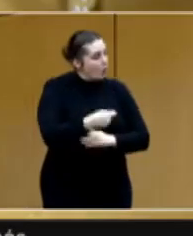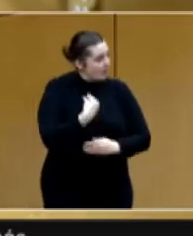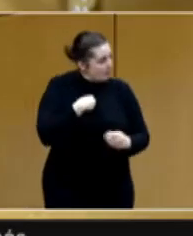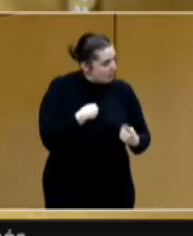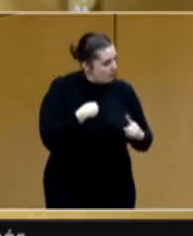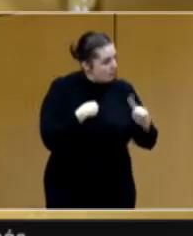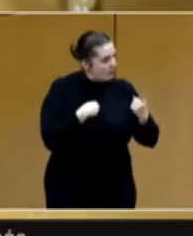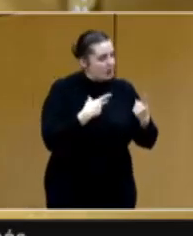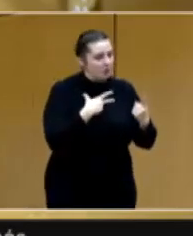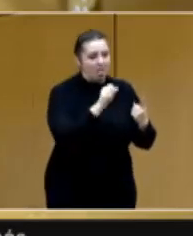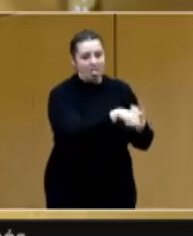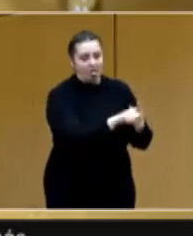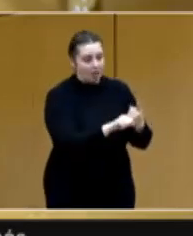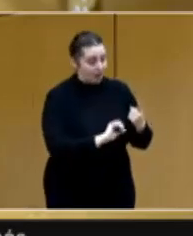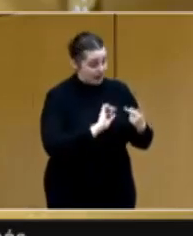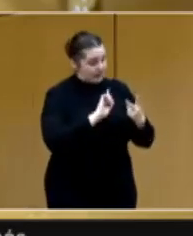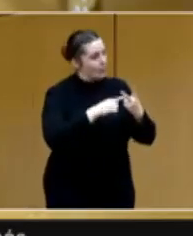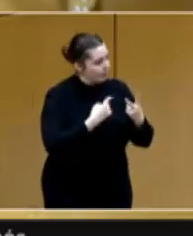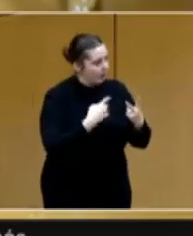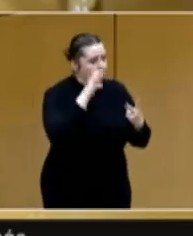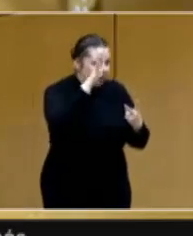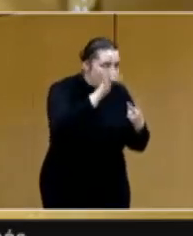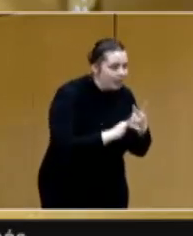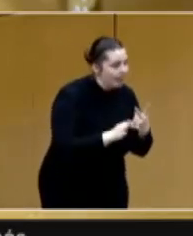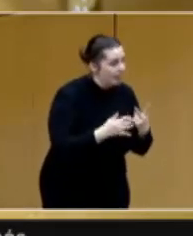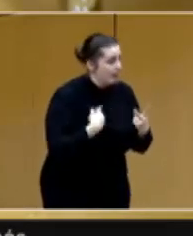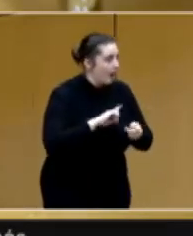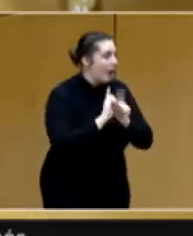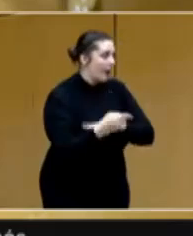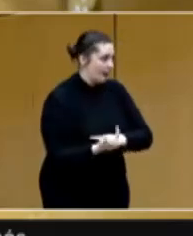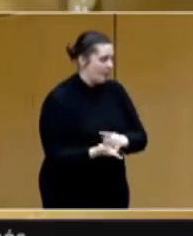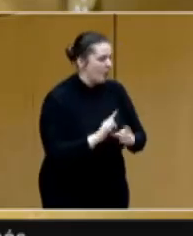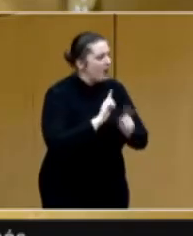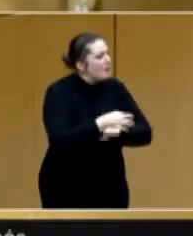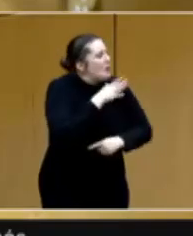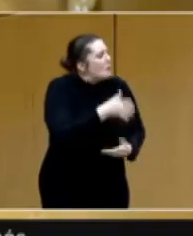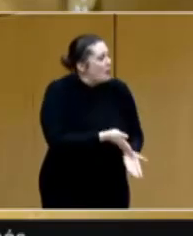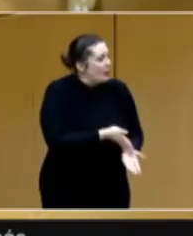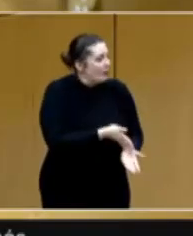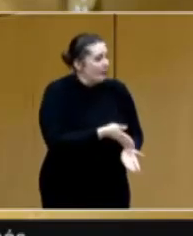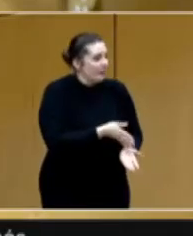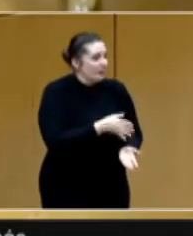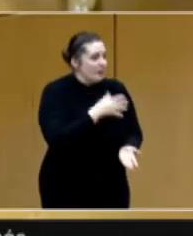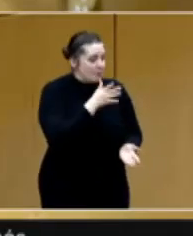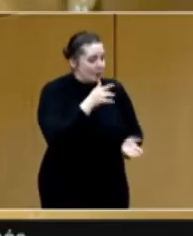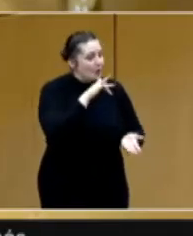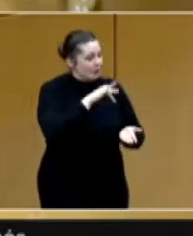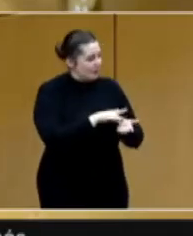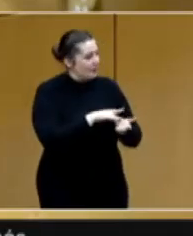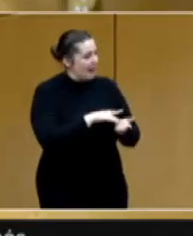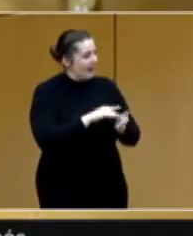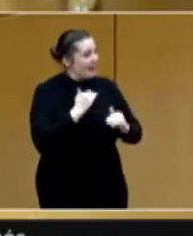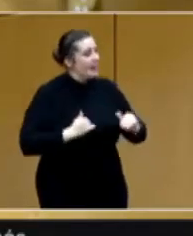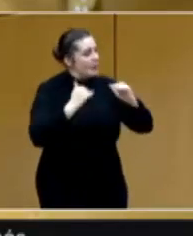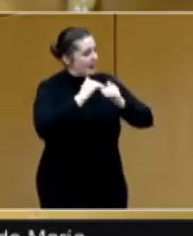escuchó el mismo juez me ha escuchado la segunda vez que he ido Cuál es el motivo del cambio Pues que estamos desarrollando esa